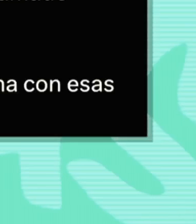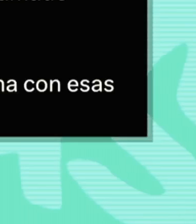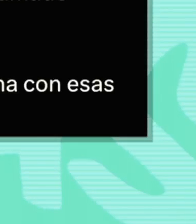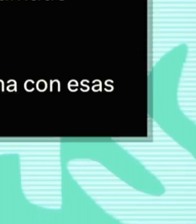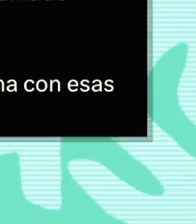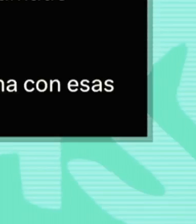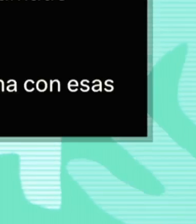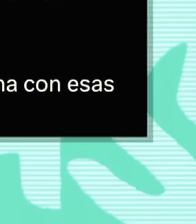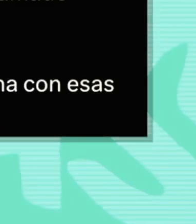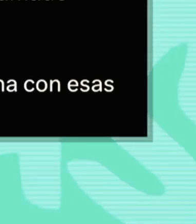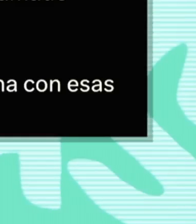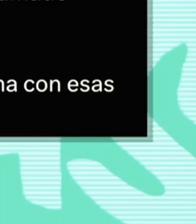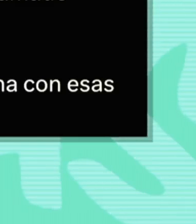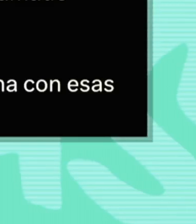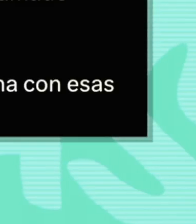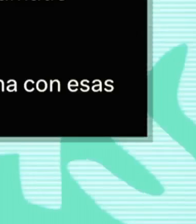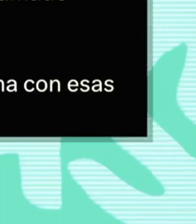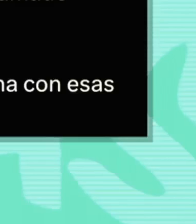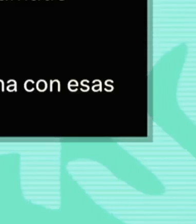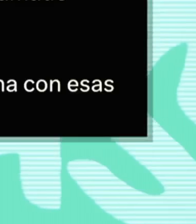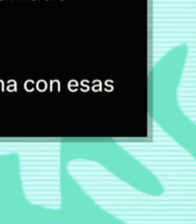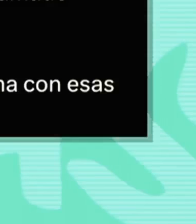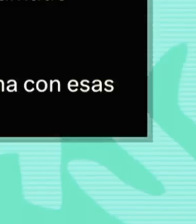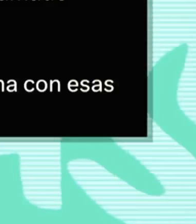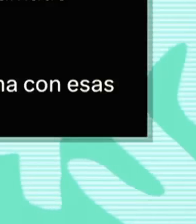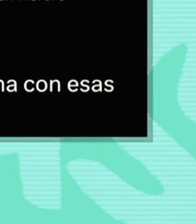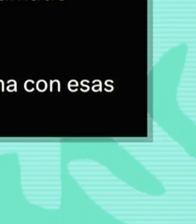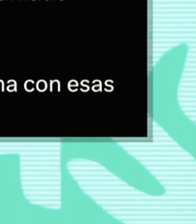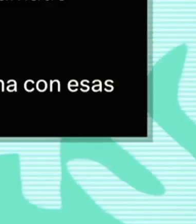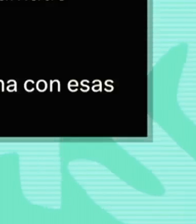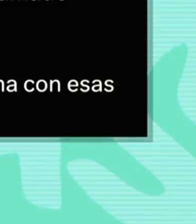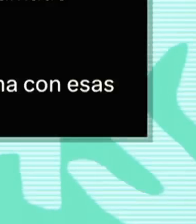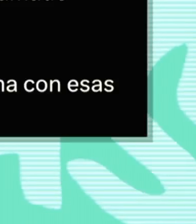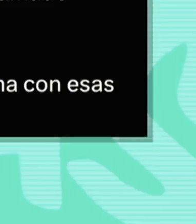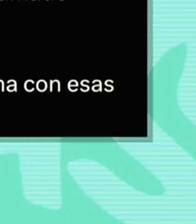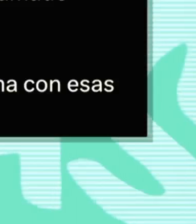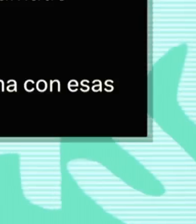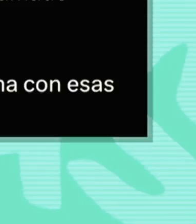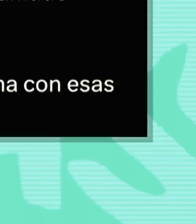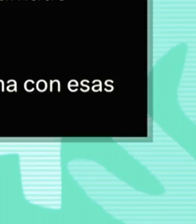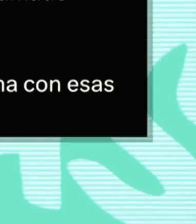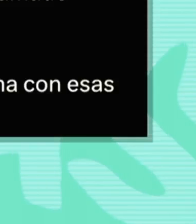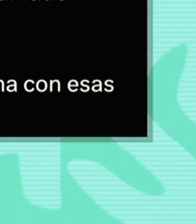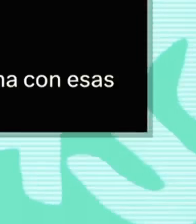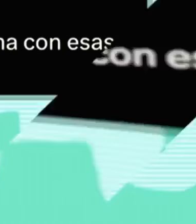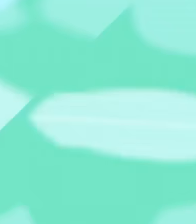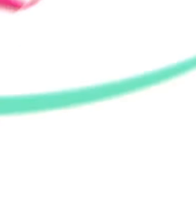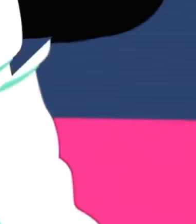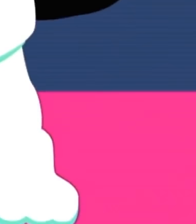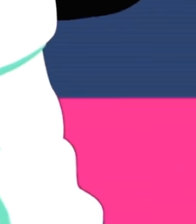con esas características. Además, recomendó no ingresar datos personales, documentos ni información bancaria en sitios de origen